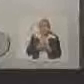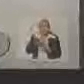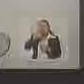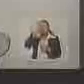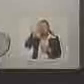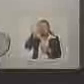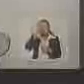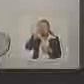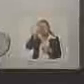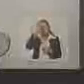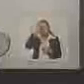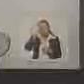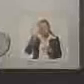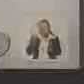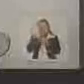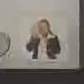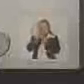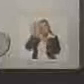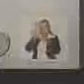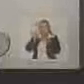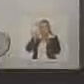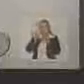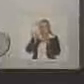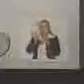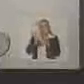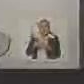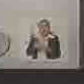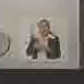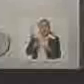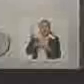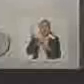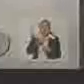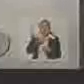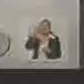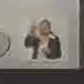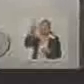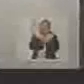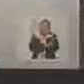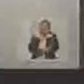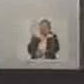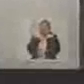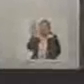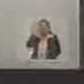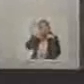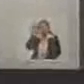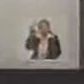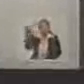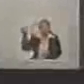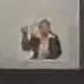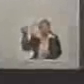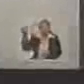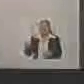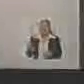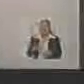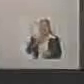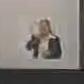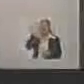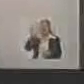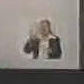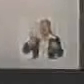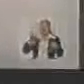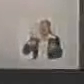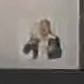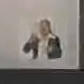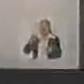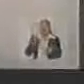sabrás, que las construcciones irregulares se deben particularmente a la extorsión que ha hecho la delegación a estas construcciones. Dicen